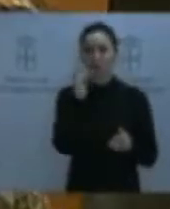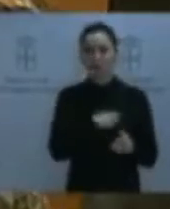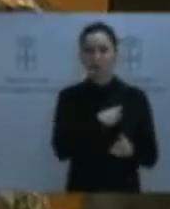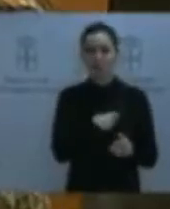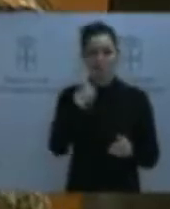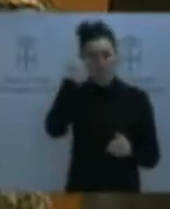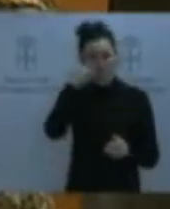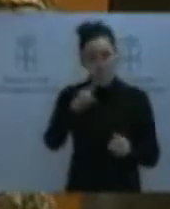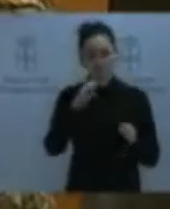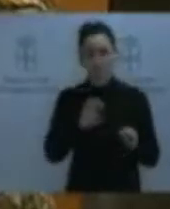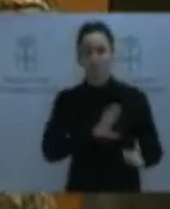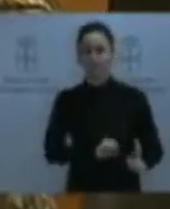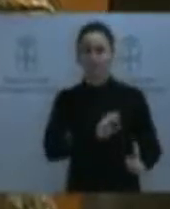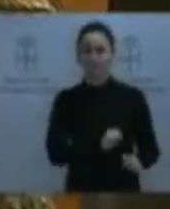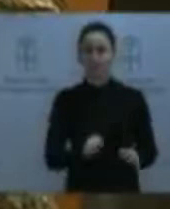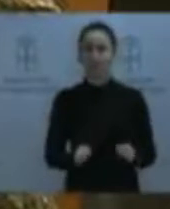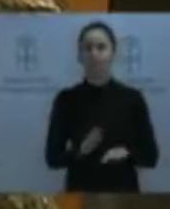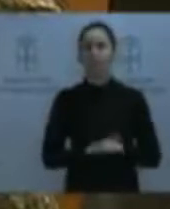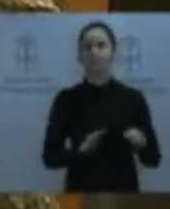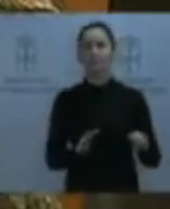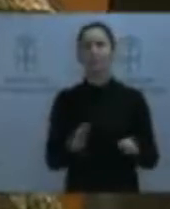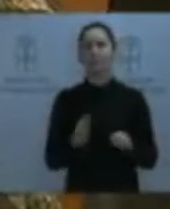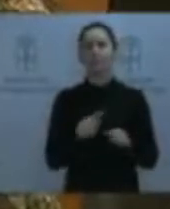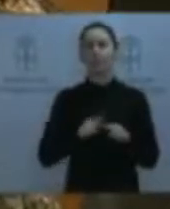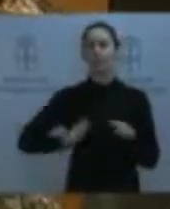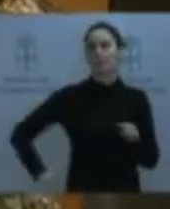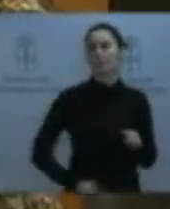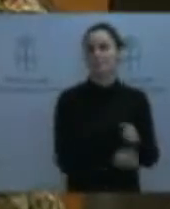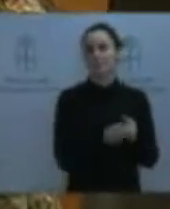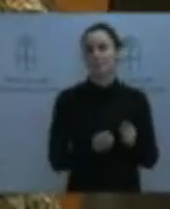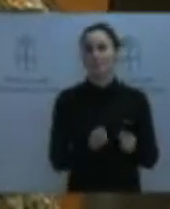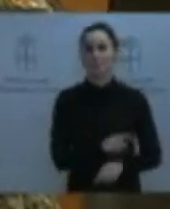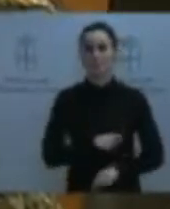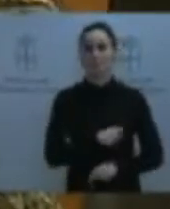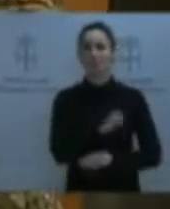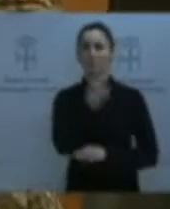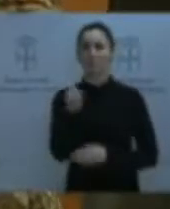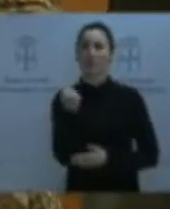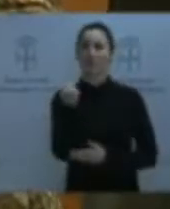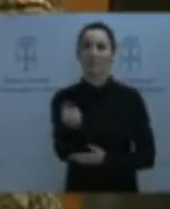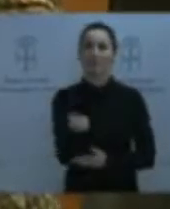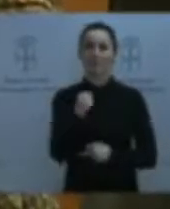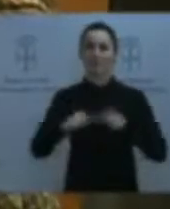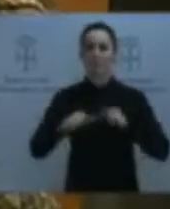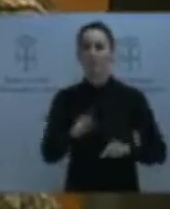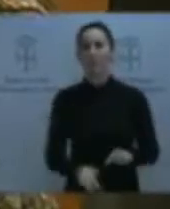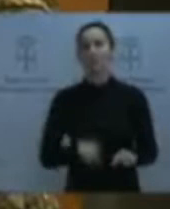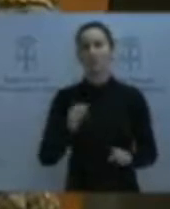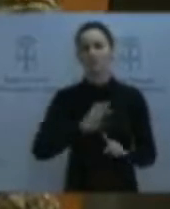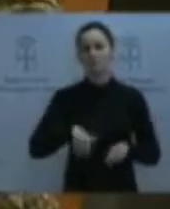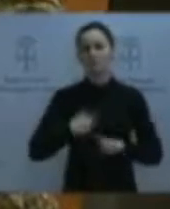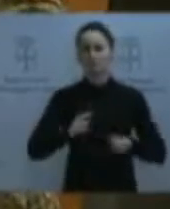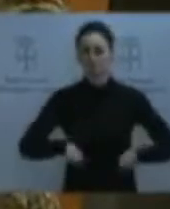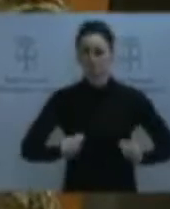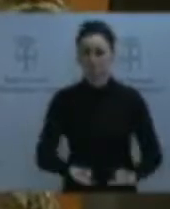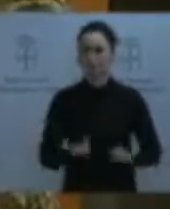marca está respaldada por la Comisión Europea, que desde su Dirección General de Medio Ambiente reconoce la importancia de esta iniciativa. La marca respalda la